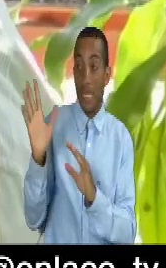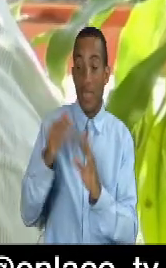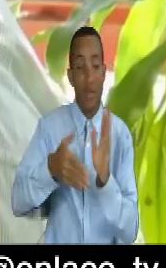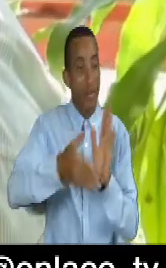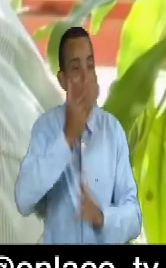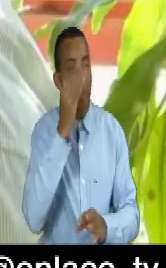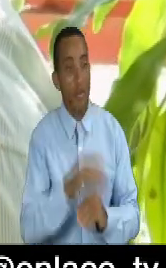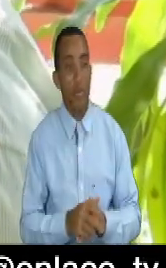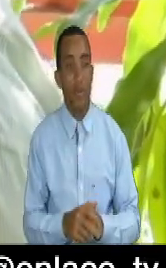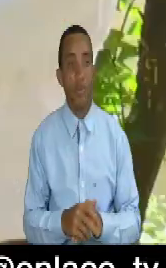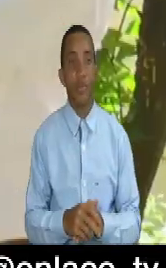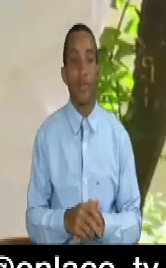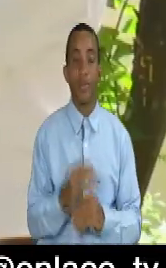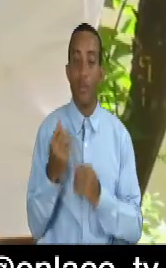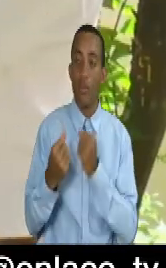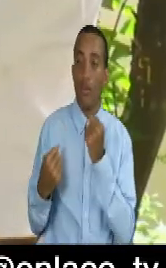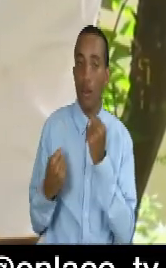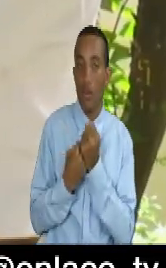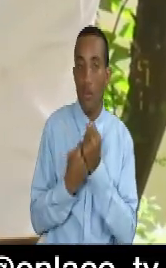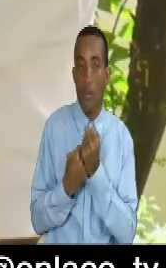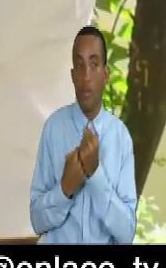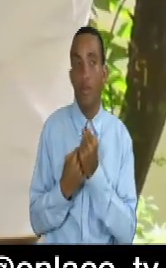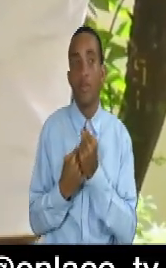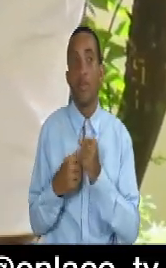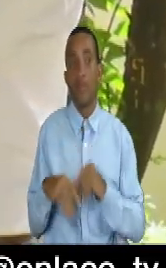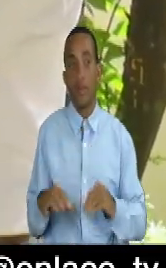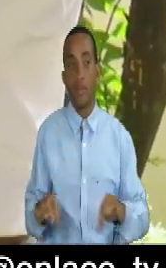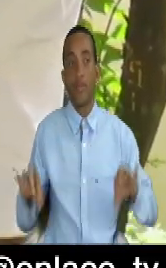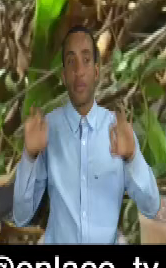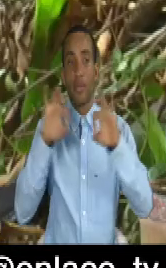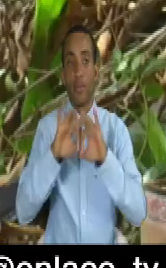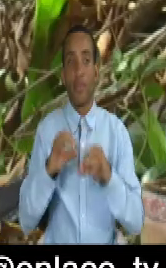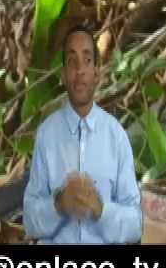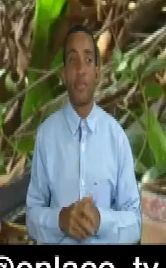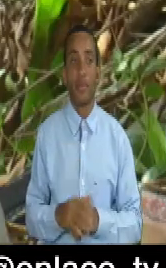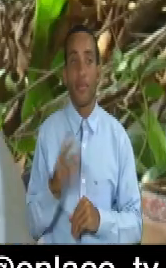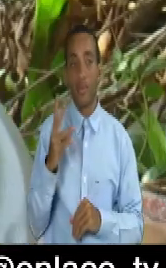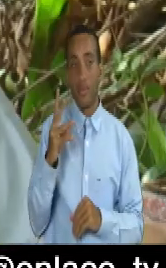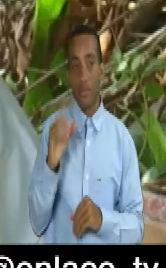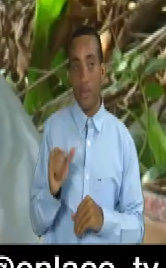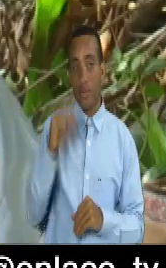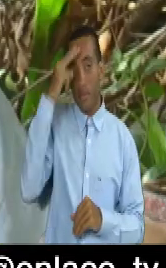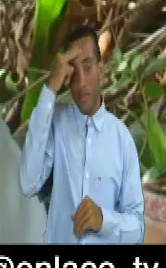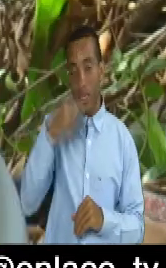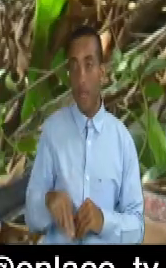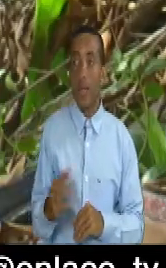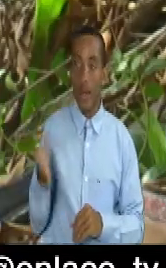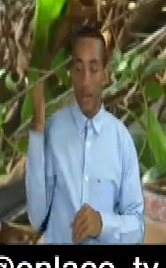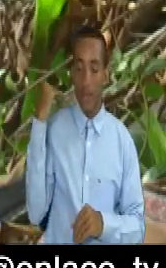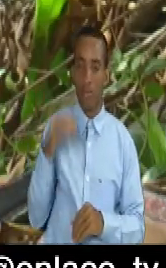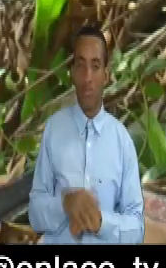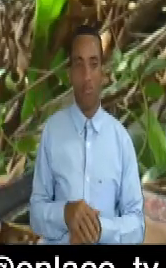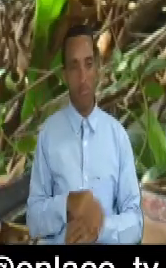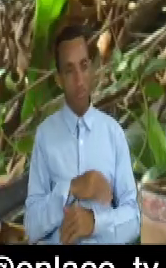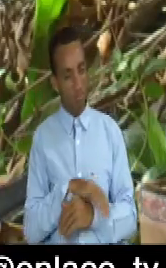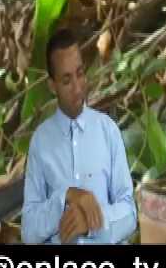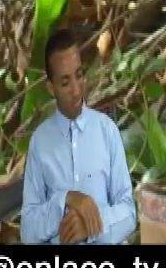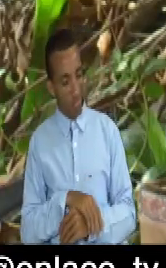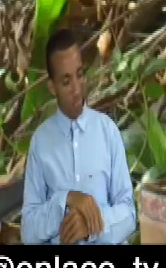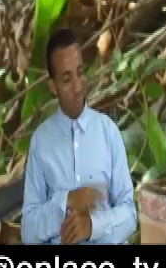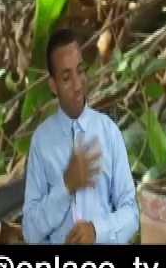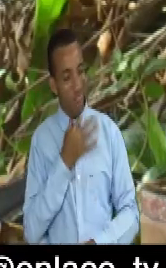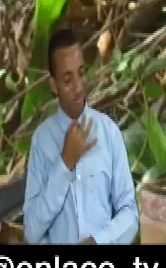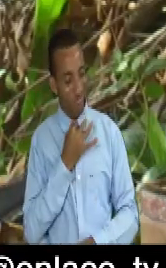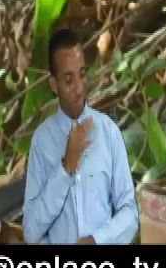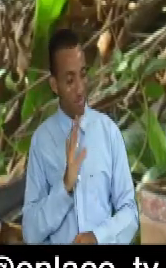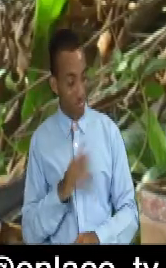impedimento y el respaldo que reciben de ellos es fundamental. Pues mi esposa y mis hijos al principio les pareció un poco como chistoso